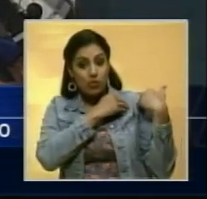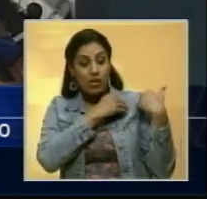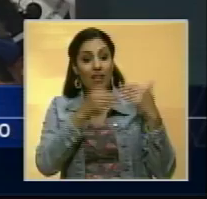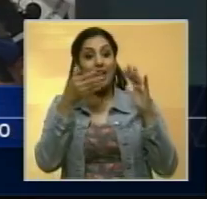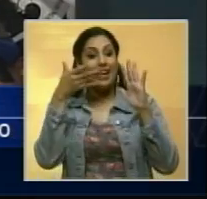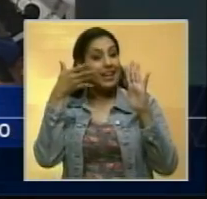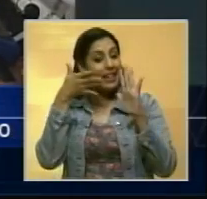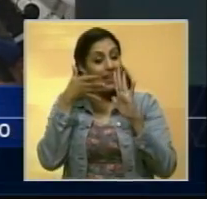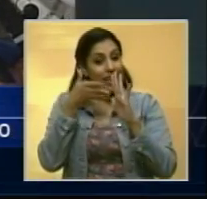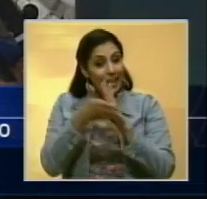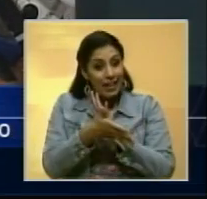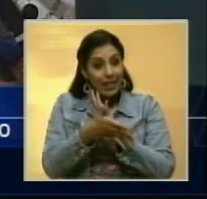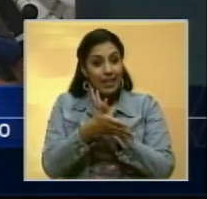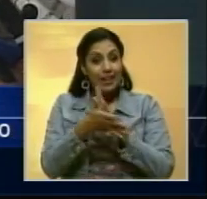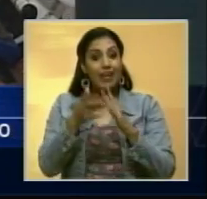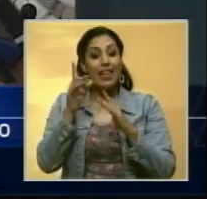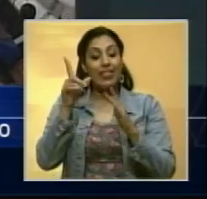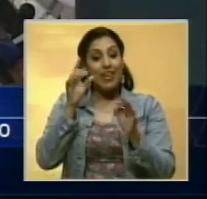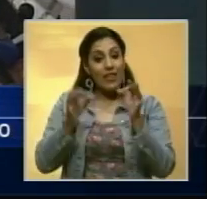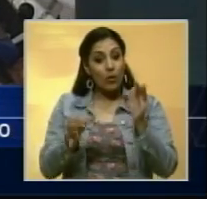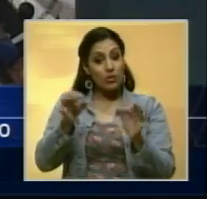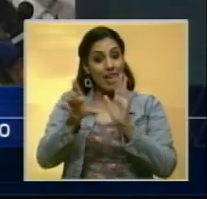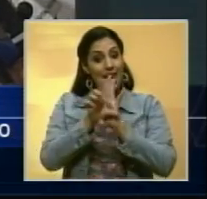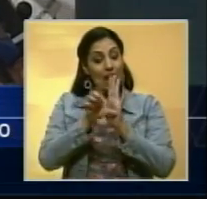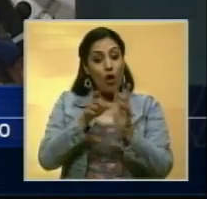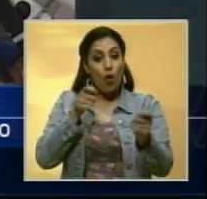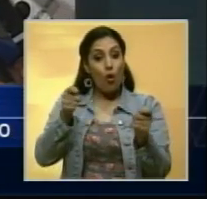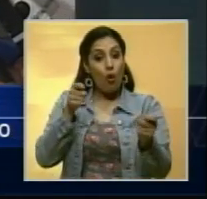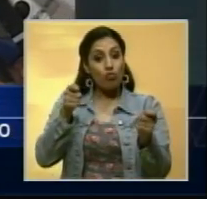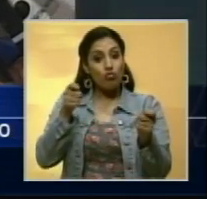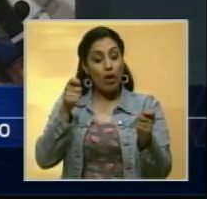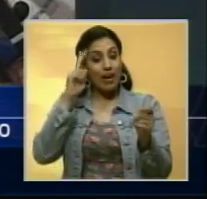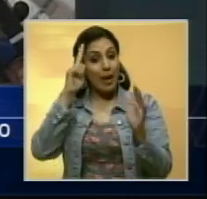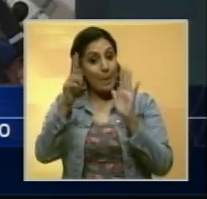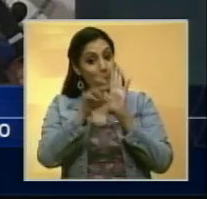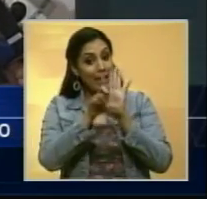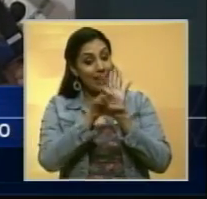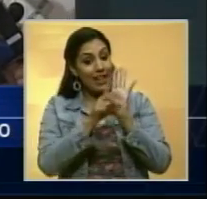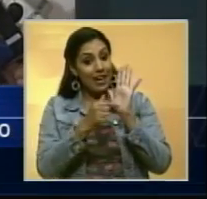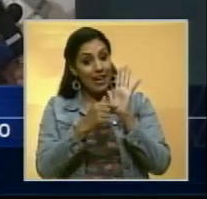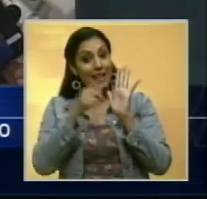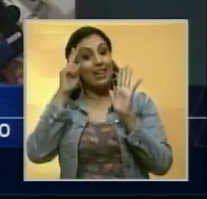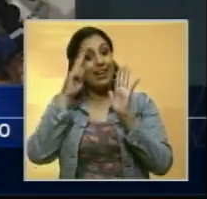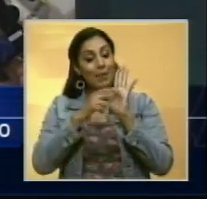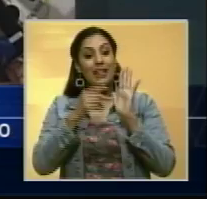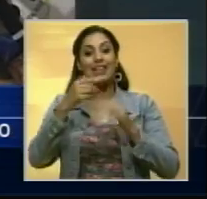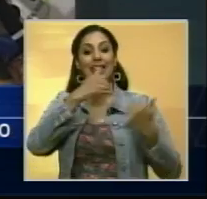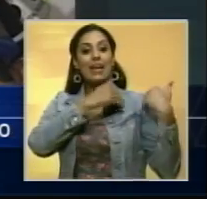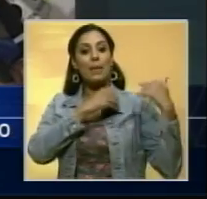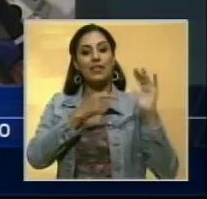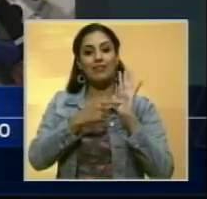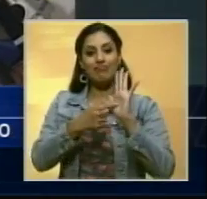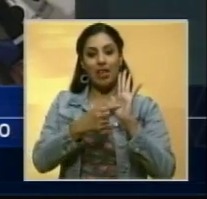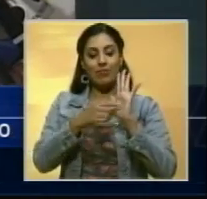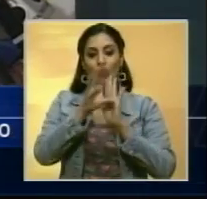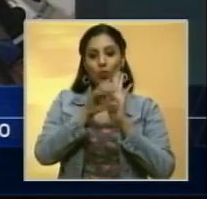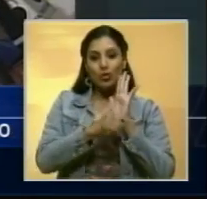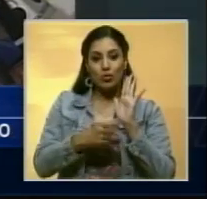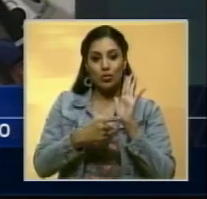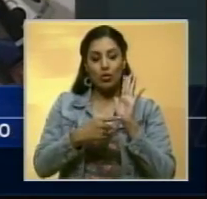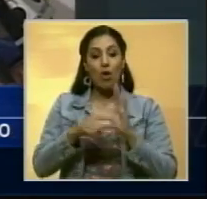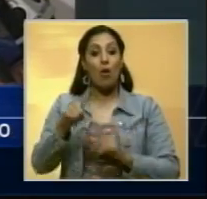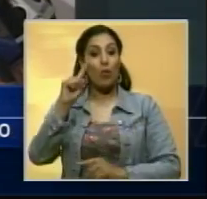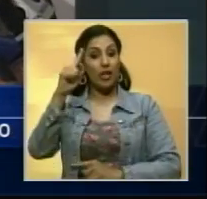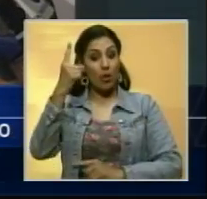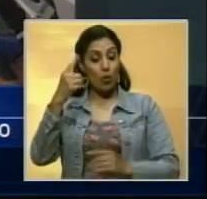Asamblea Nacional es legislar, controlar y principalmente representar, porque es el único